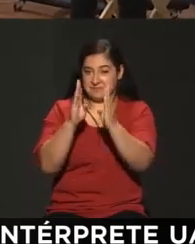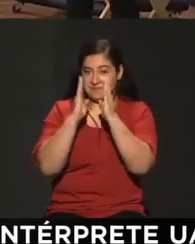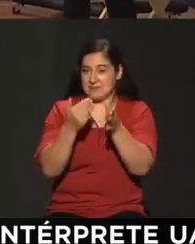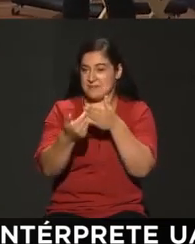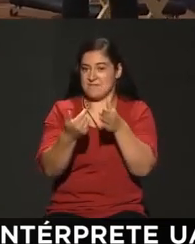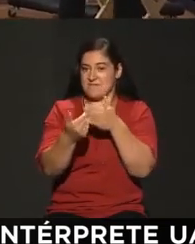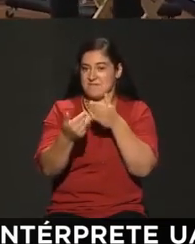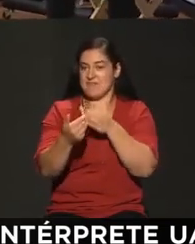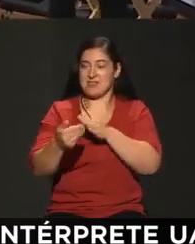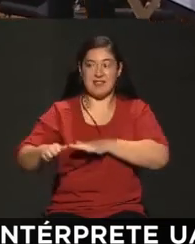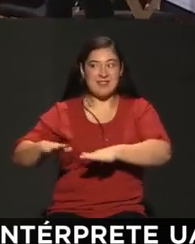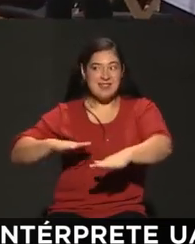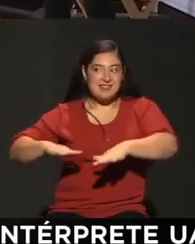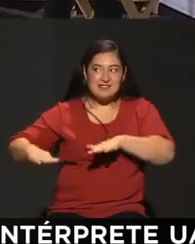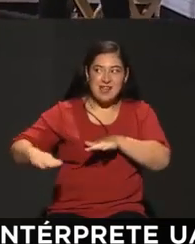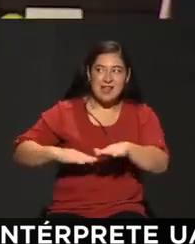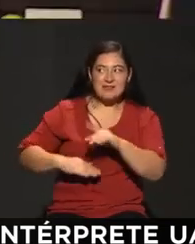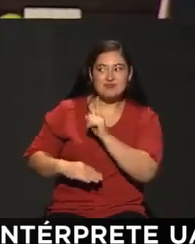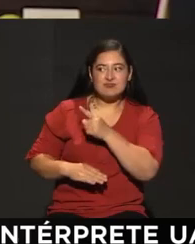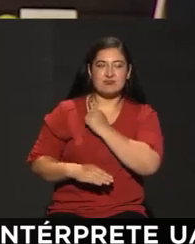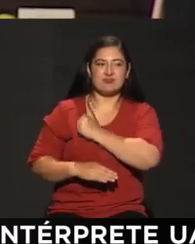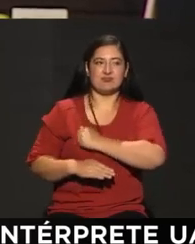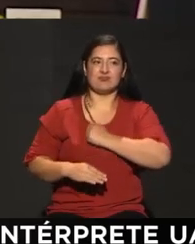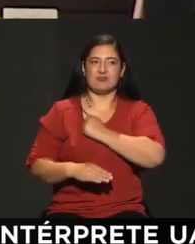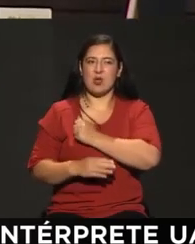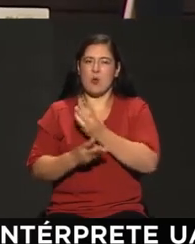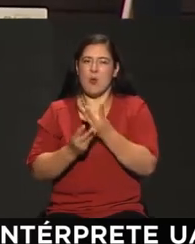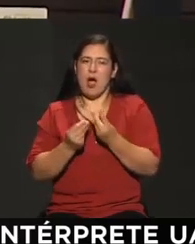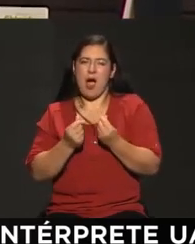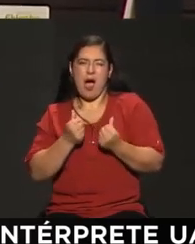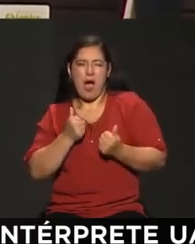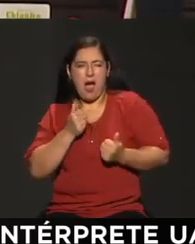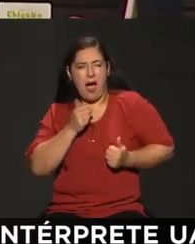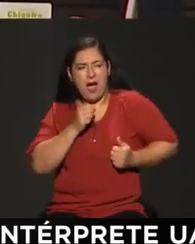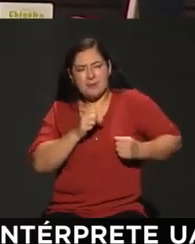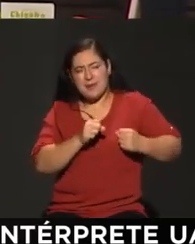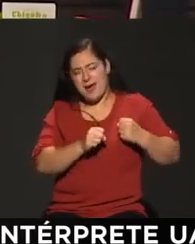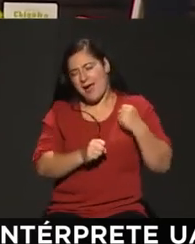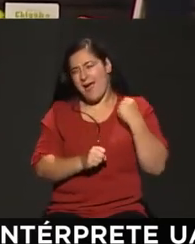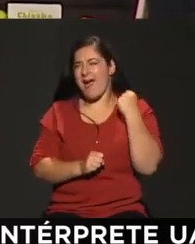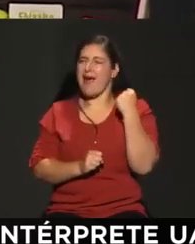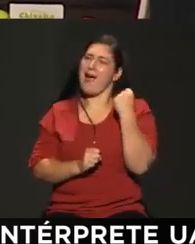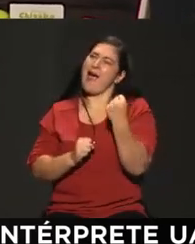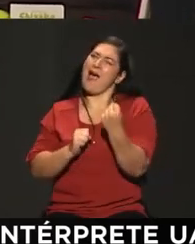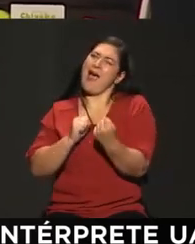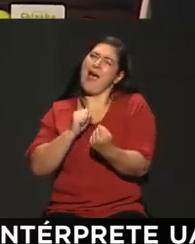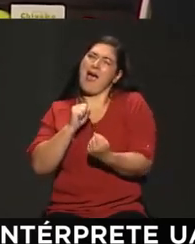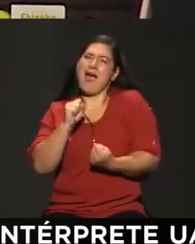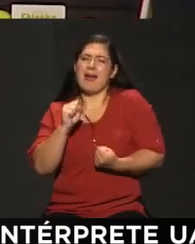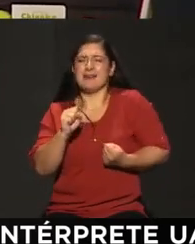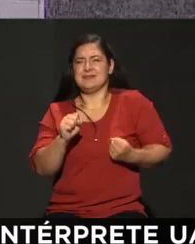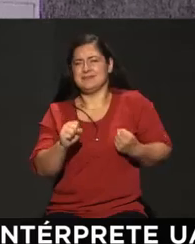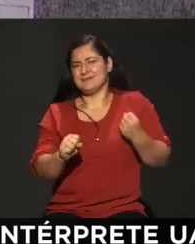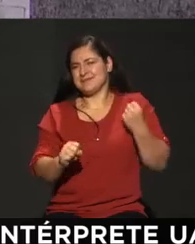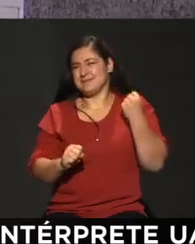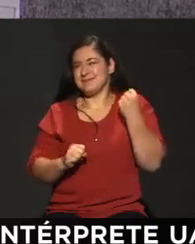me regala. Se presenta ante ustedes. Cámara lenta ahí. Cámara lenta. Popular. Eso. En recreación. Movilidad.